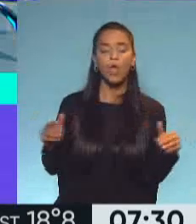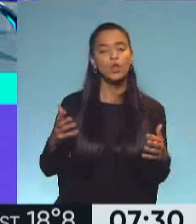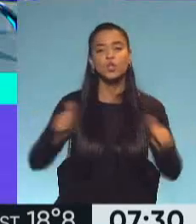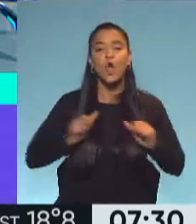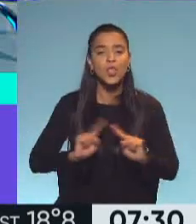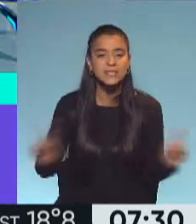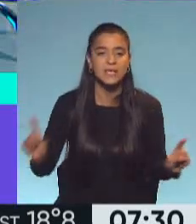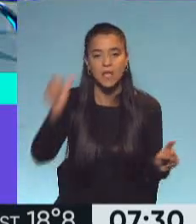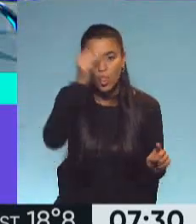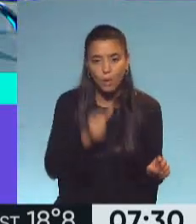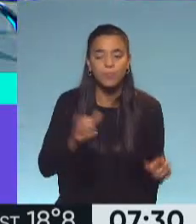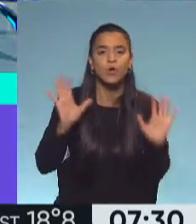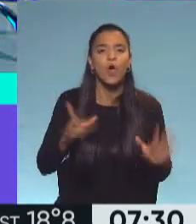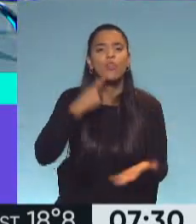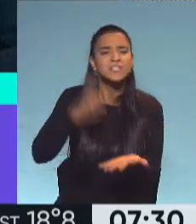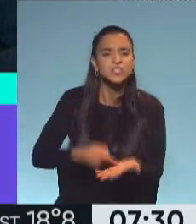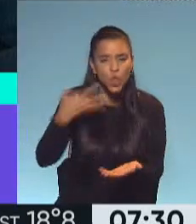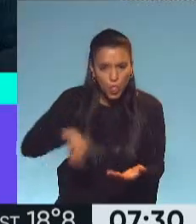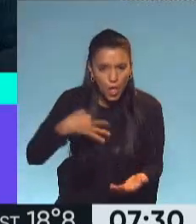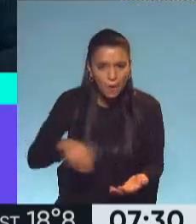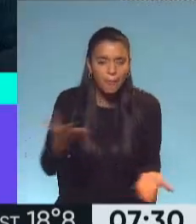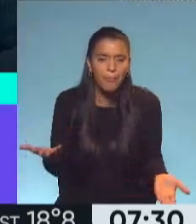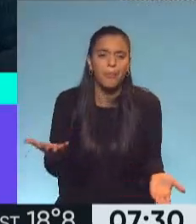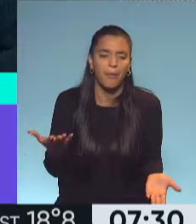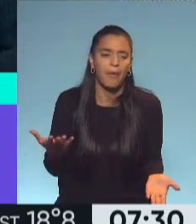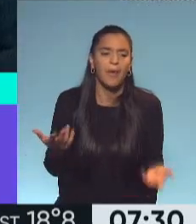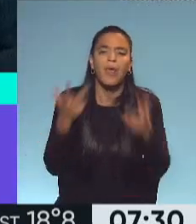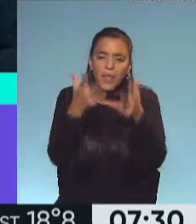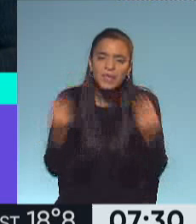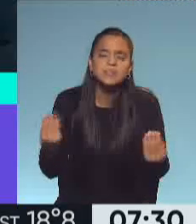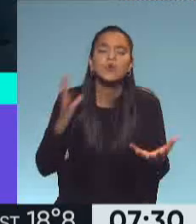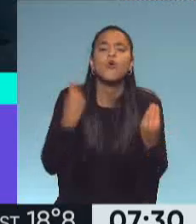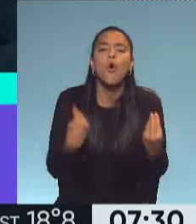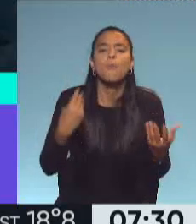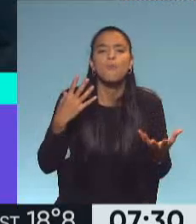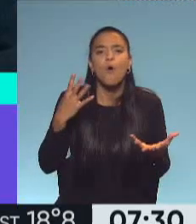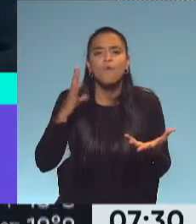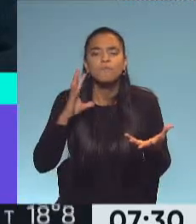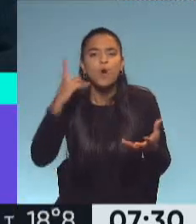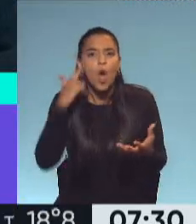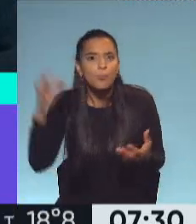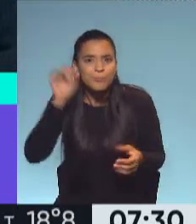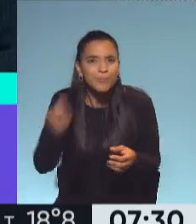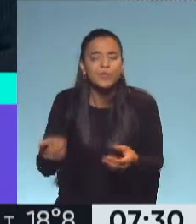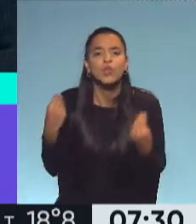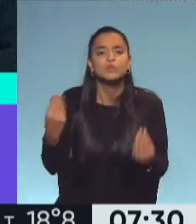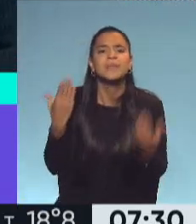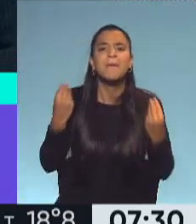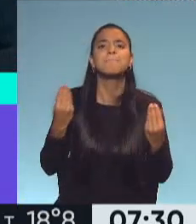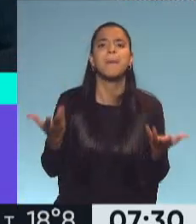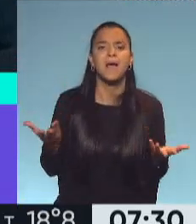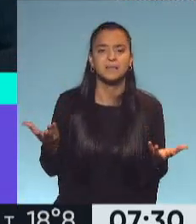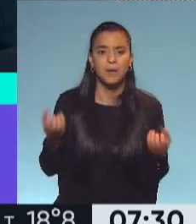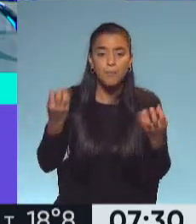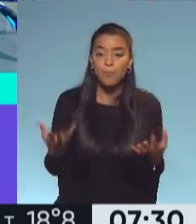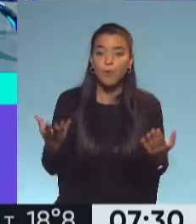un domingo y tomar una decisión, por lo menos dar una mirada acerca de lo que está pasando, porque tiene